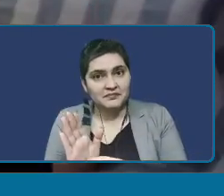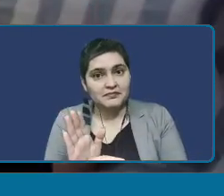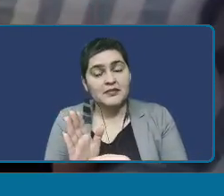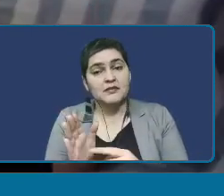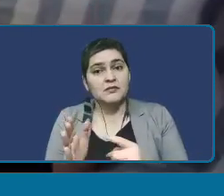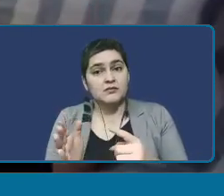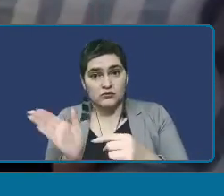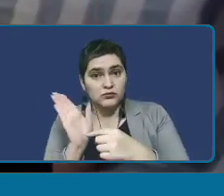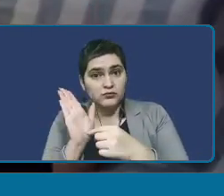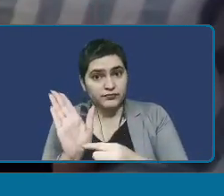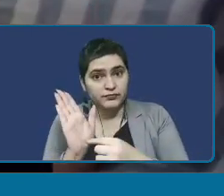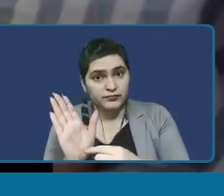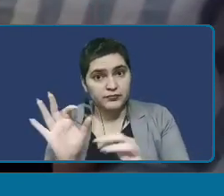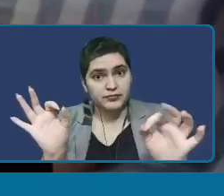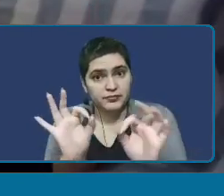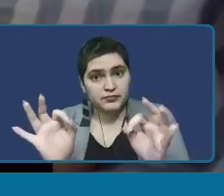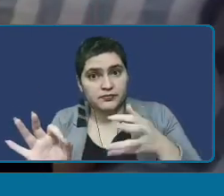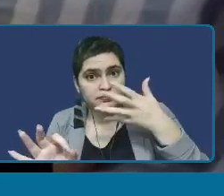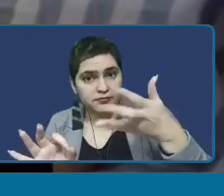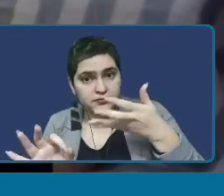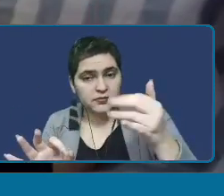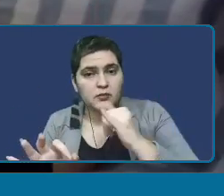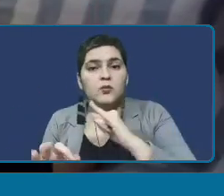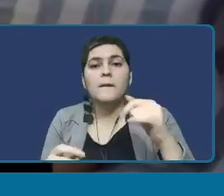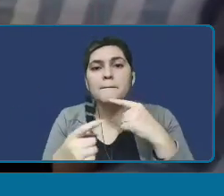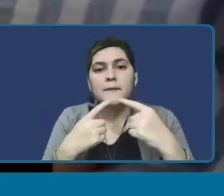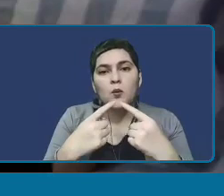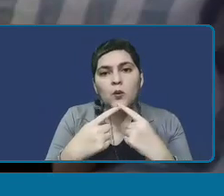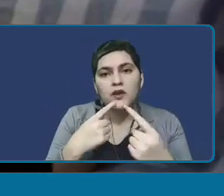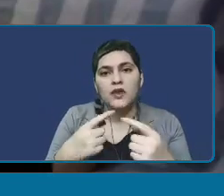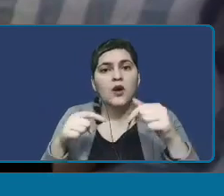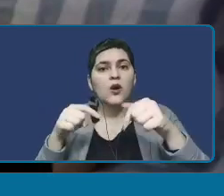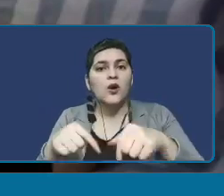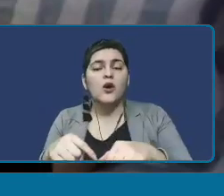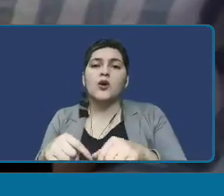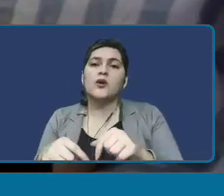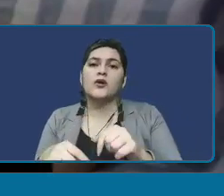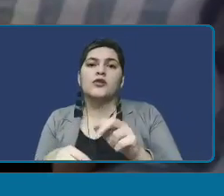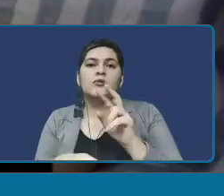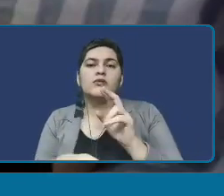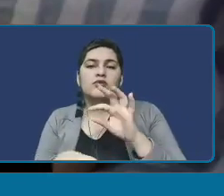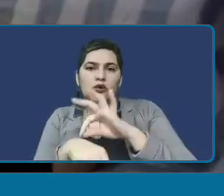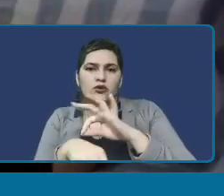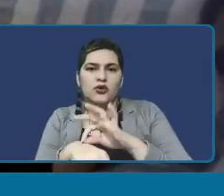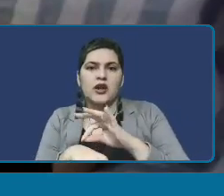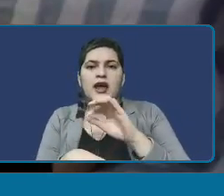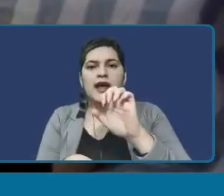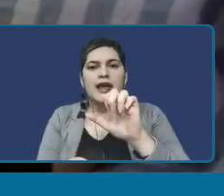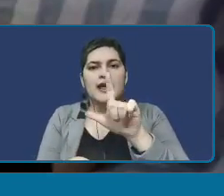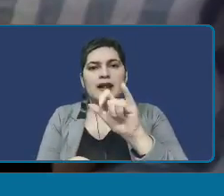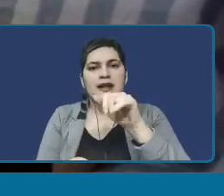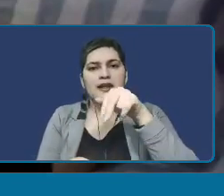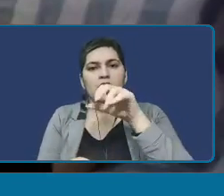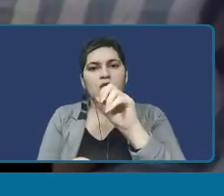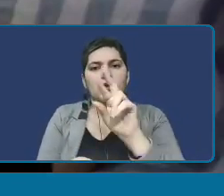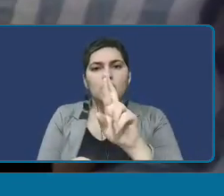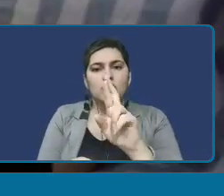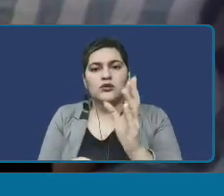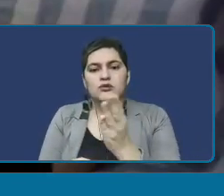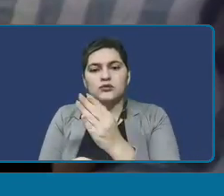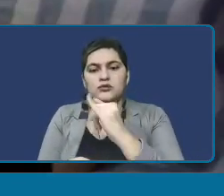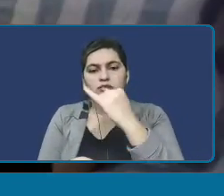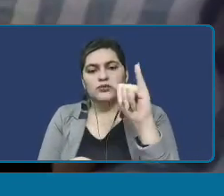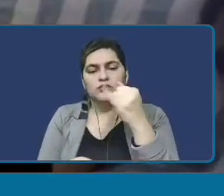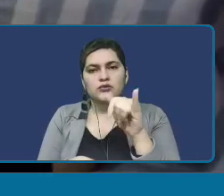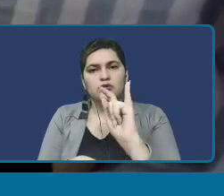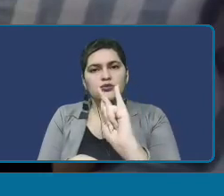para las preguntas. Hoy partimos con la doctora Elinor Sumelsu. Ella es pediatra y nutrióloga del Hospital San Martín de Quillota de la región de